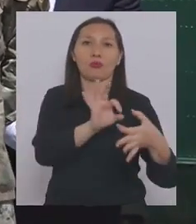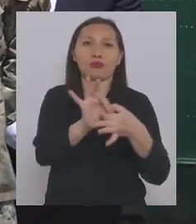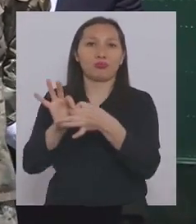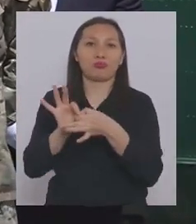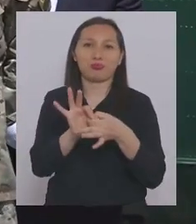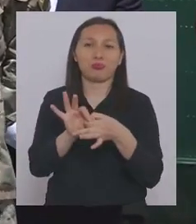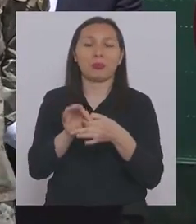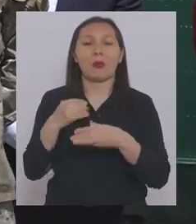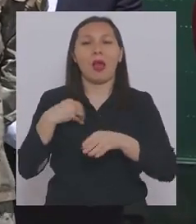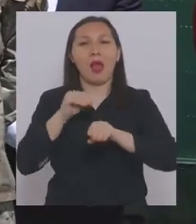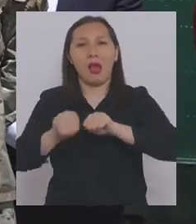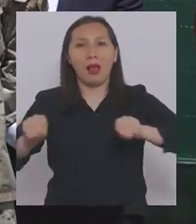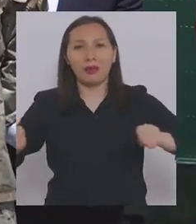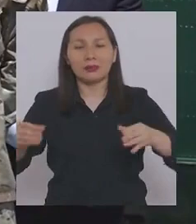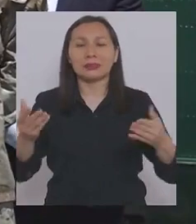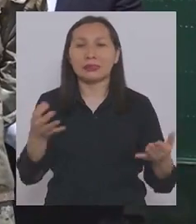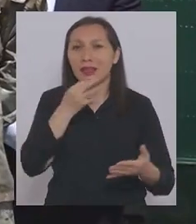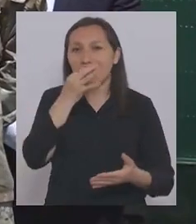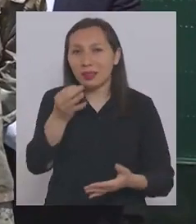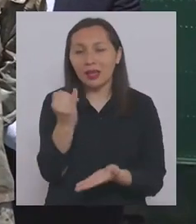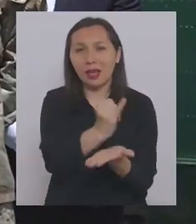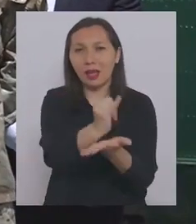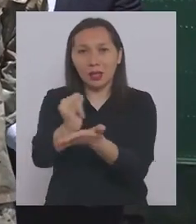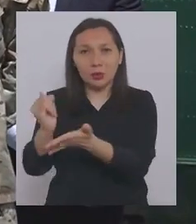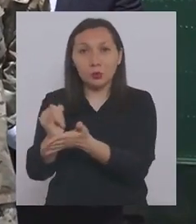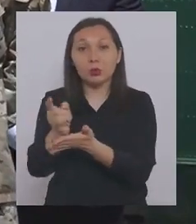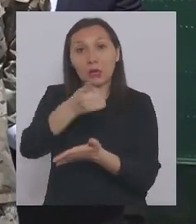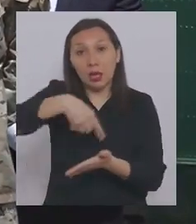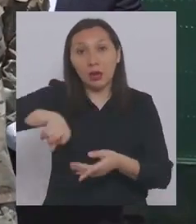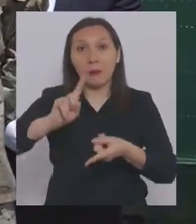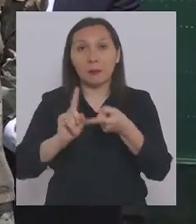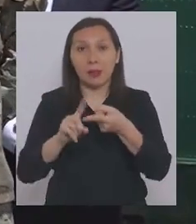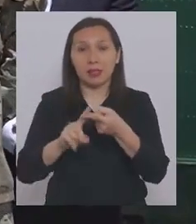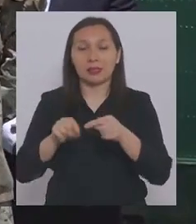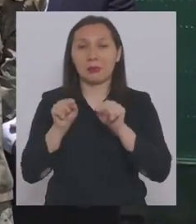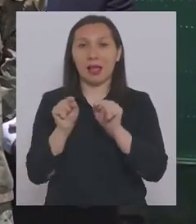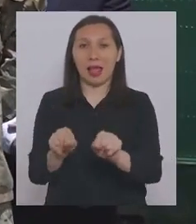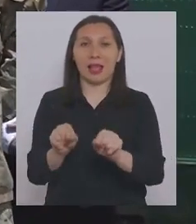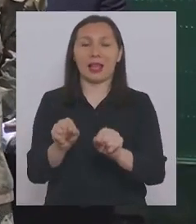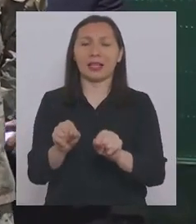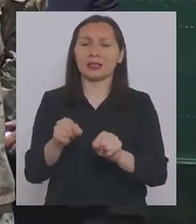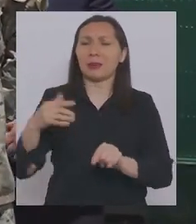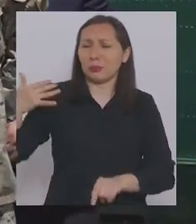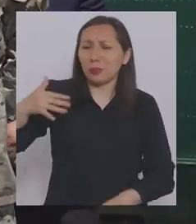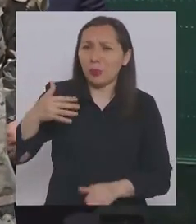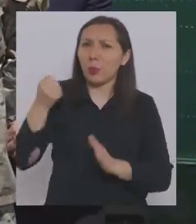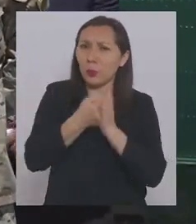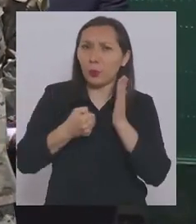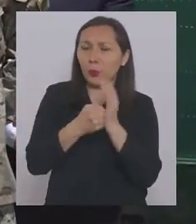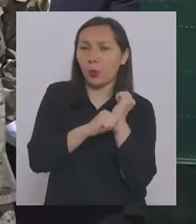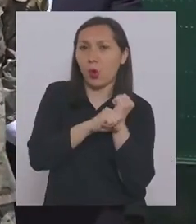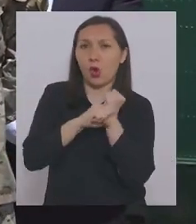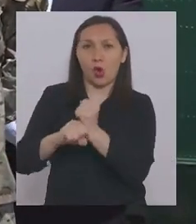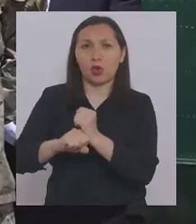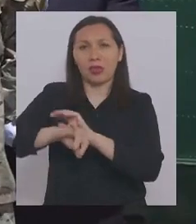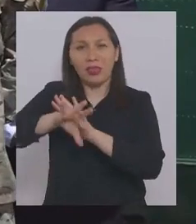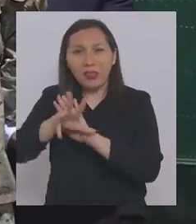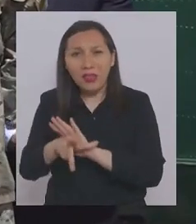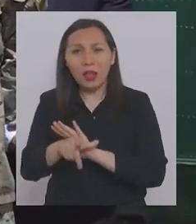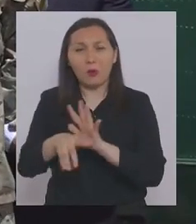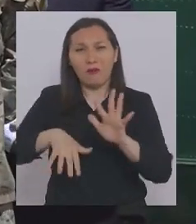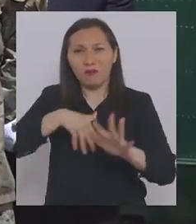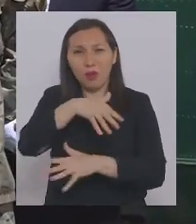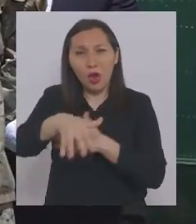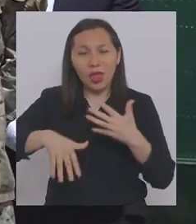llamo a esas instituciones, que son las que participan en esta valiosa lucha contra la delincuencia y la